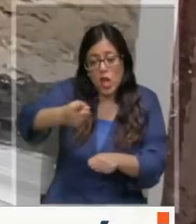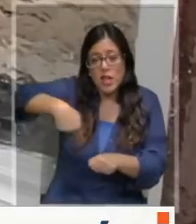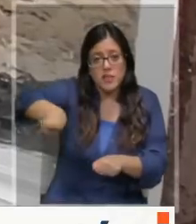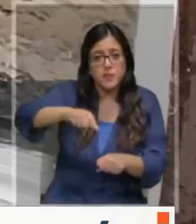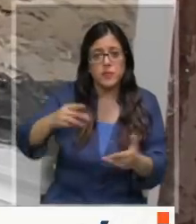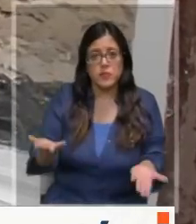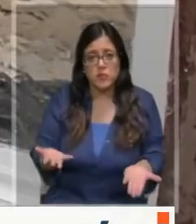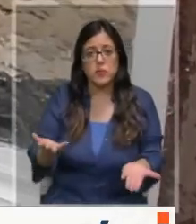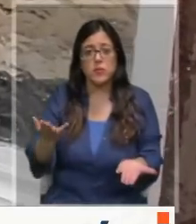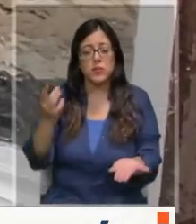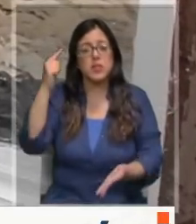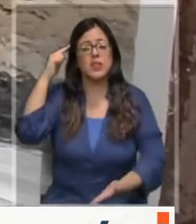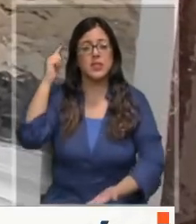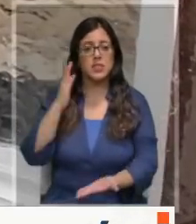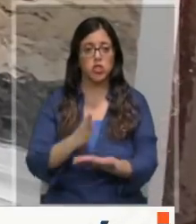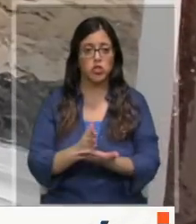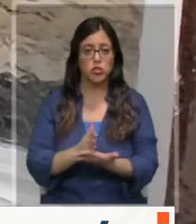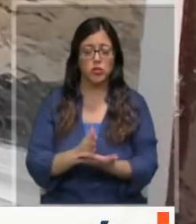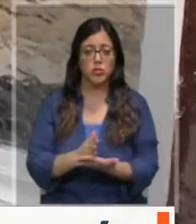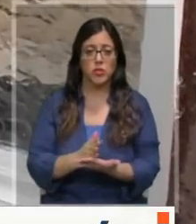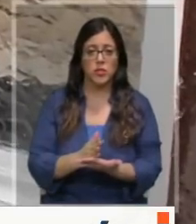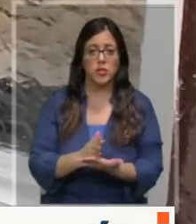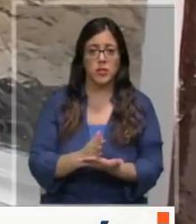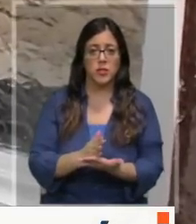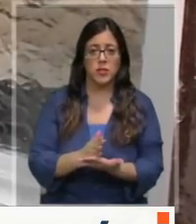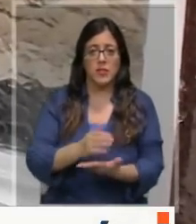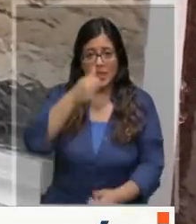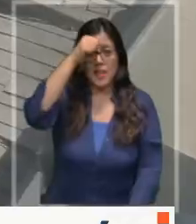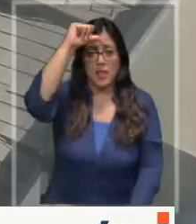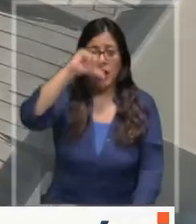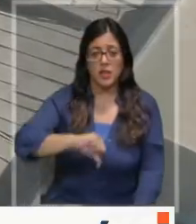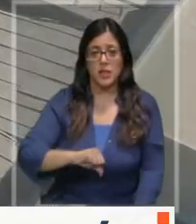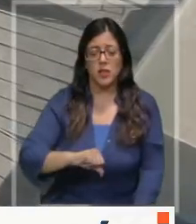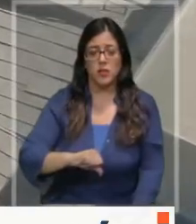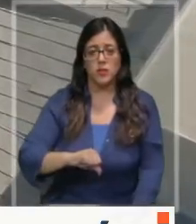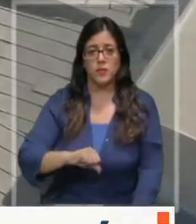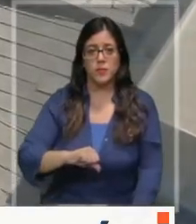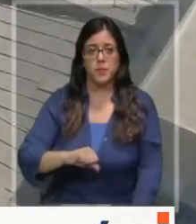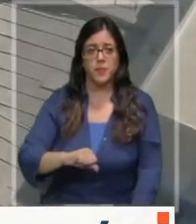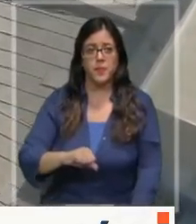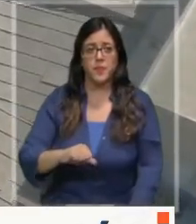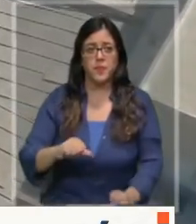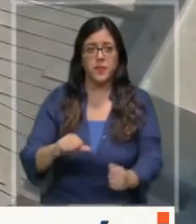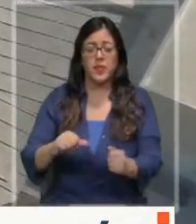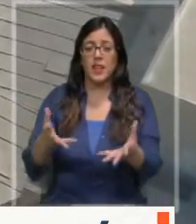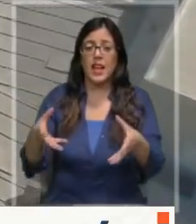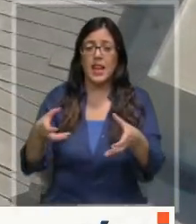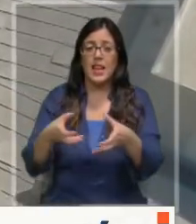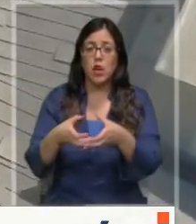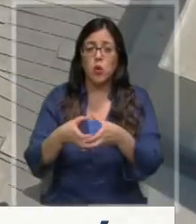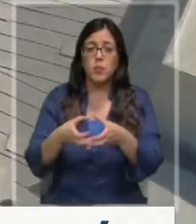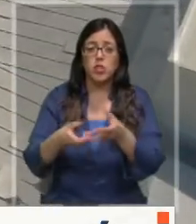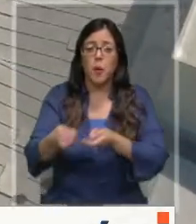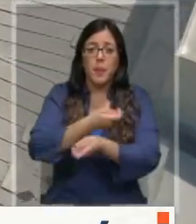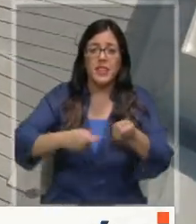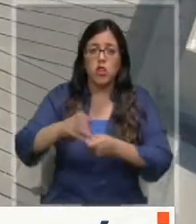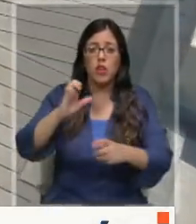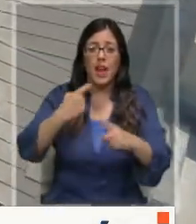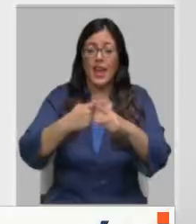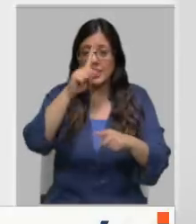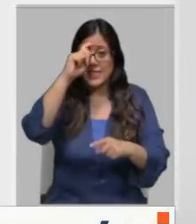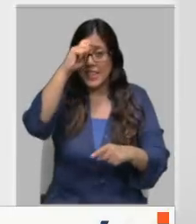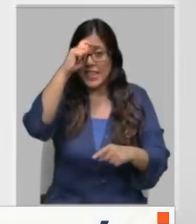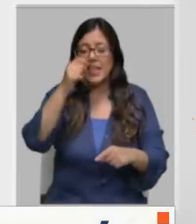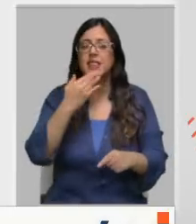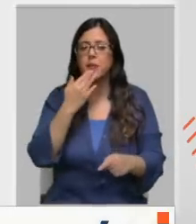la que tiene que establecer las sanciones en este caso. La sociedad vendedora de la ex clínica Sierra Bella también acusó a